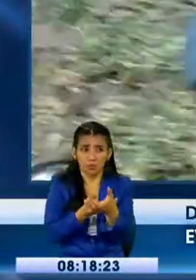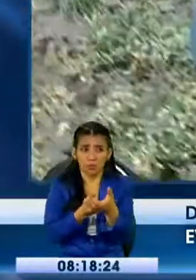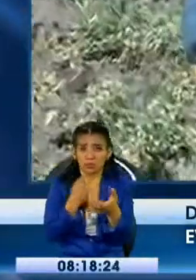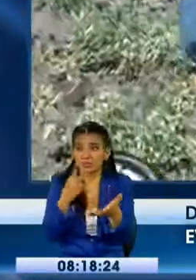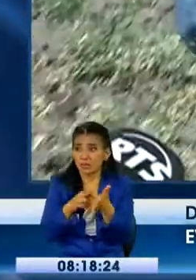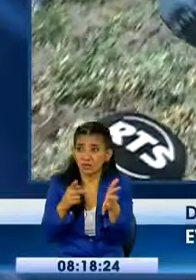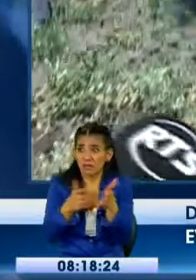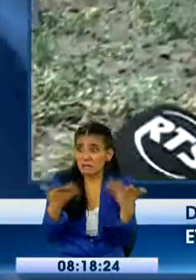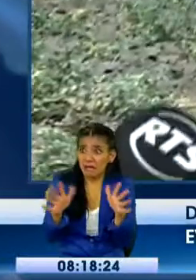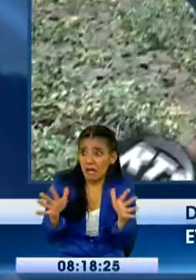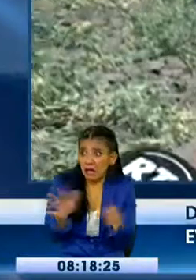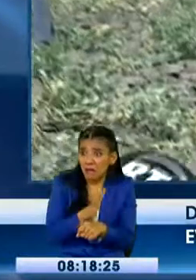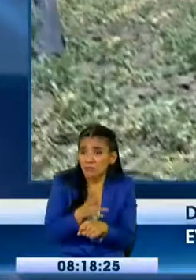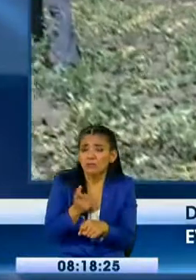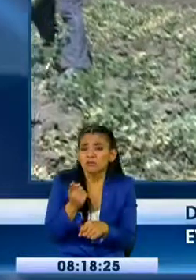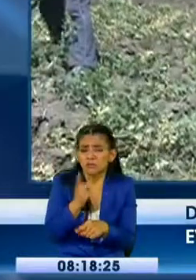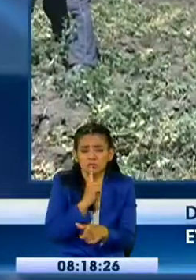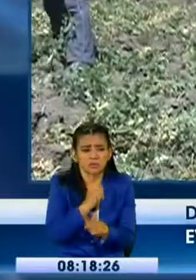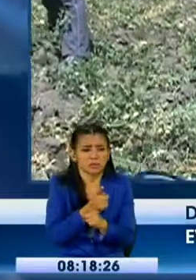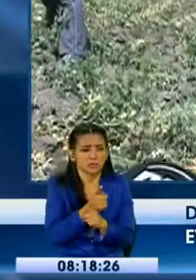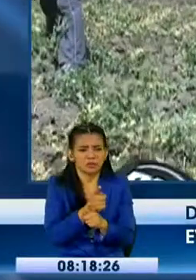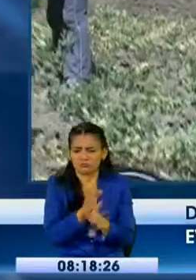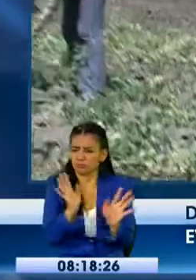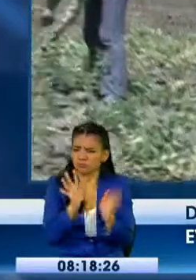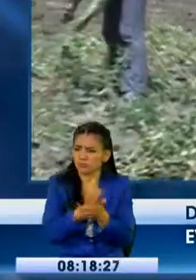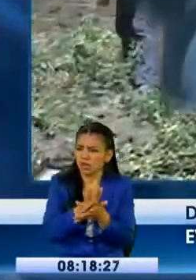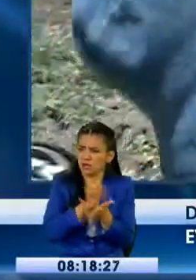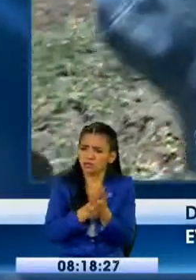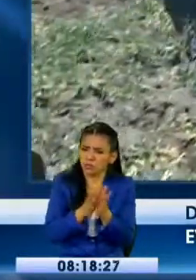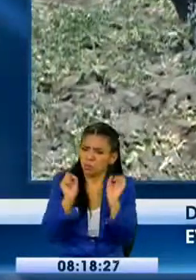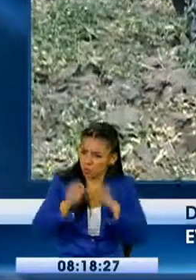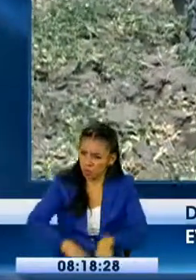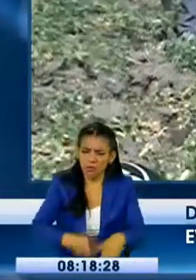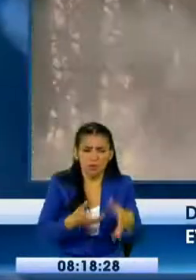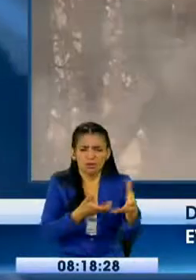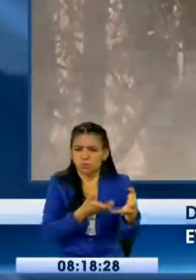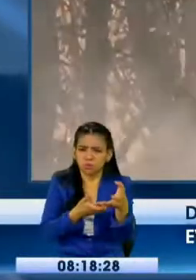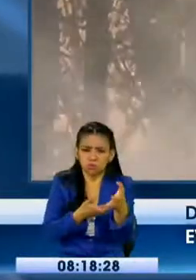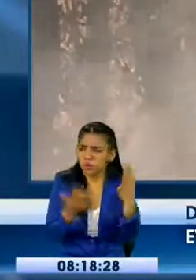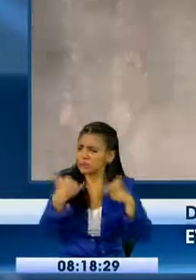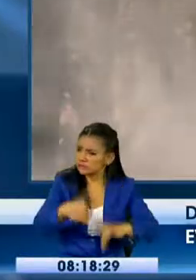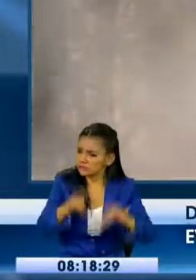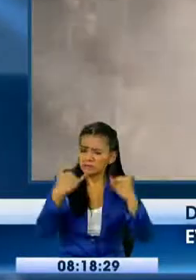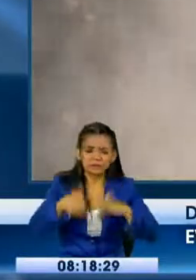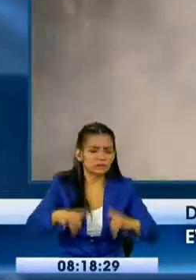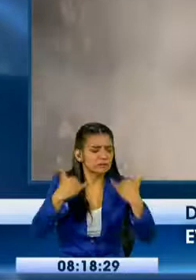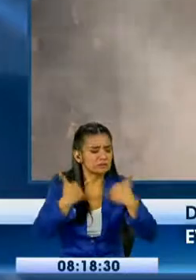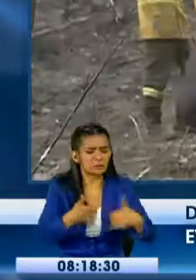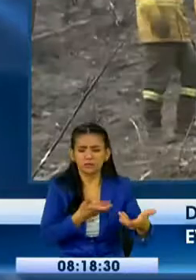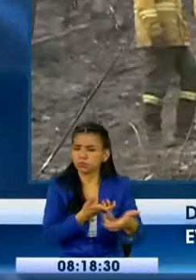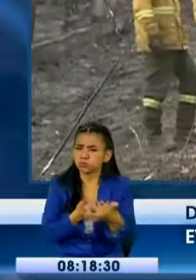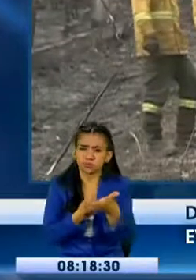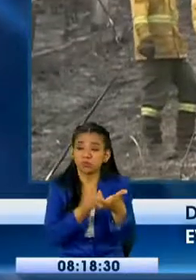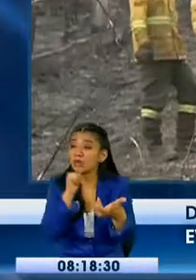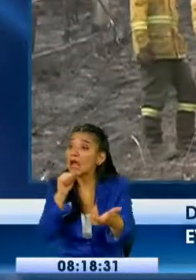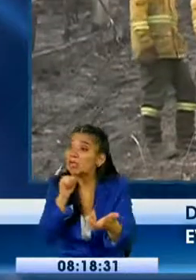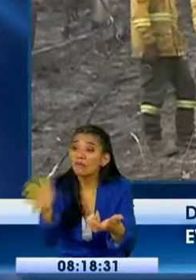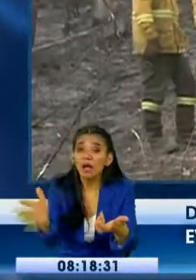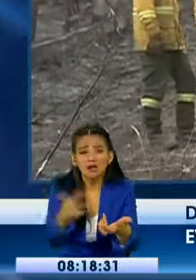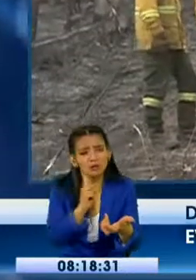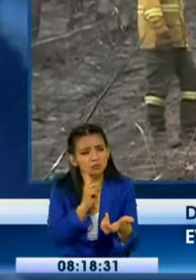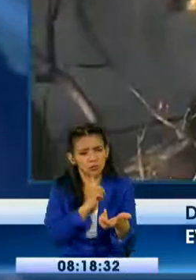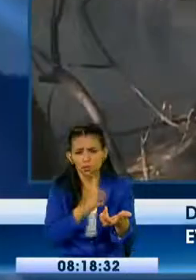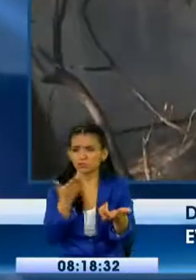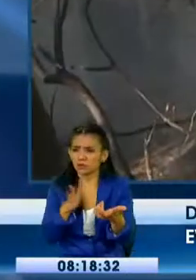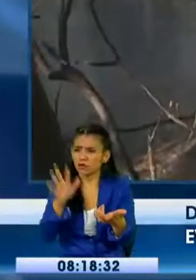capacidad. Bueno, nuestra capacidad de respuesta no ha sido rebasada en ningún momento. Todavía seguimos los bomberos peleando fuego, seguimos luchando. Hemos tenido la